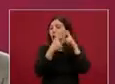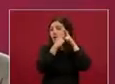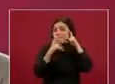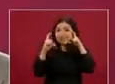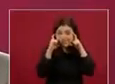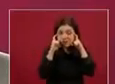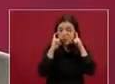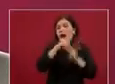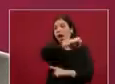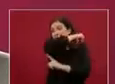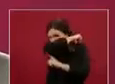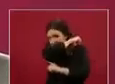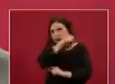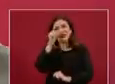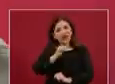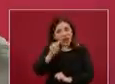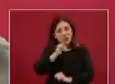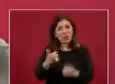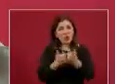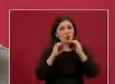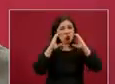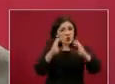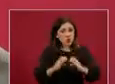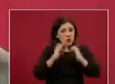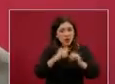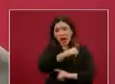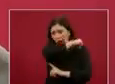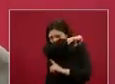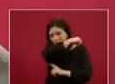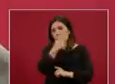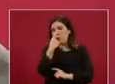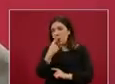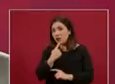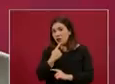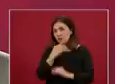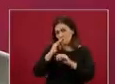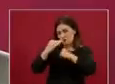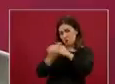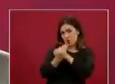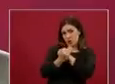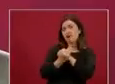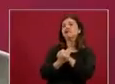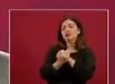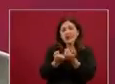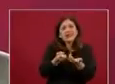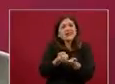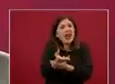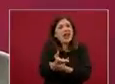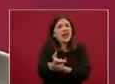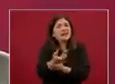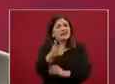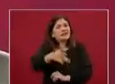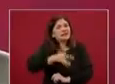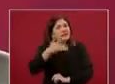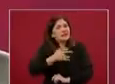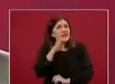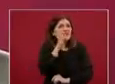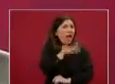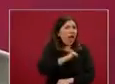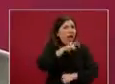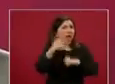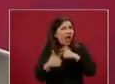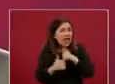cubrebocas, de usar el estornudo de etiqueta, tapándose boca y nariz con el ángulo del brazo, no salir de casa si es que se